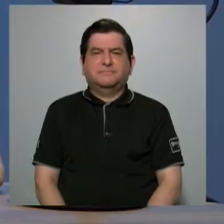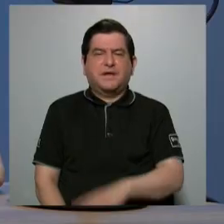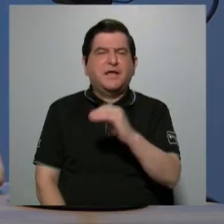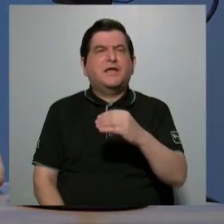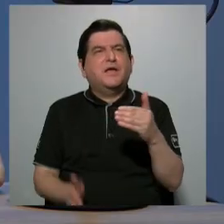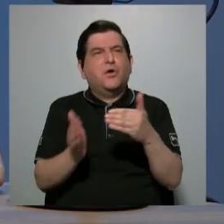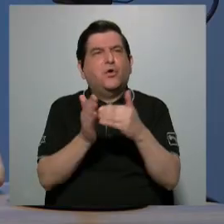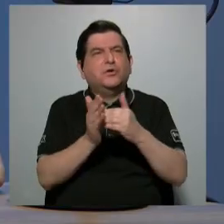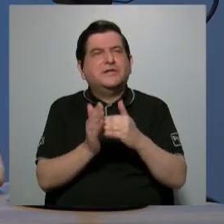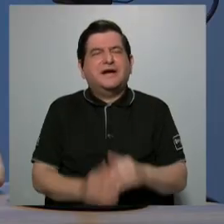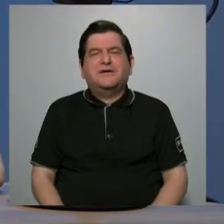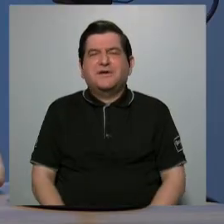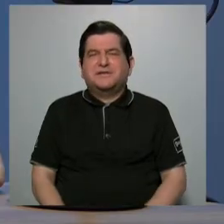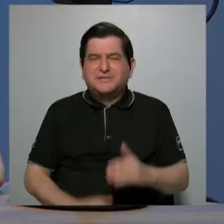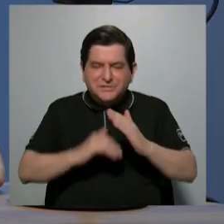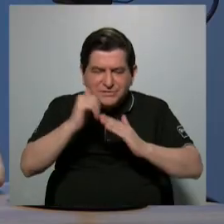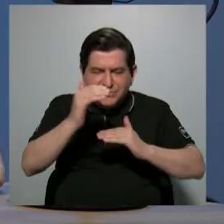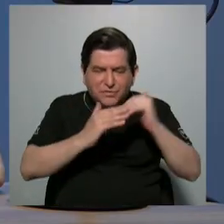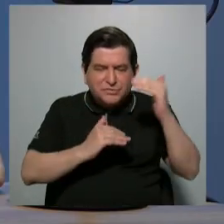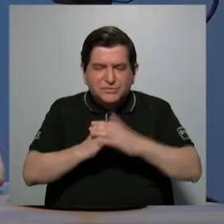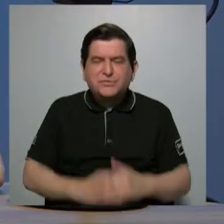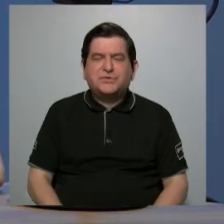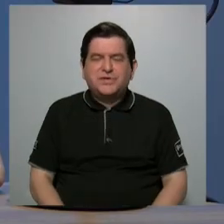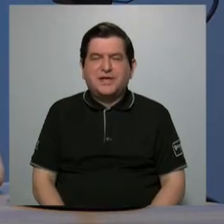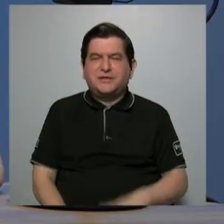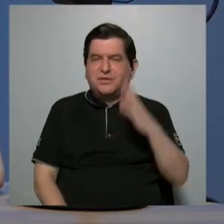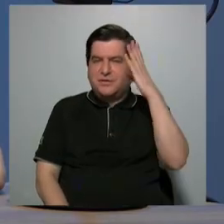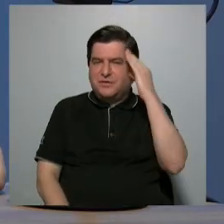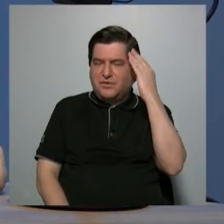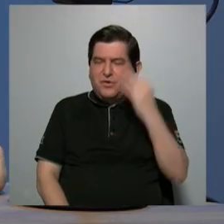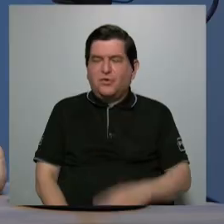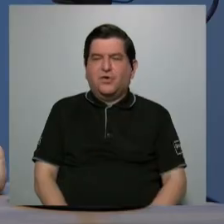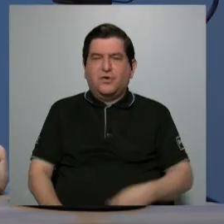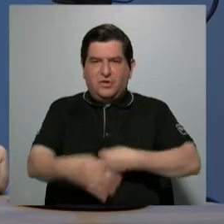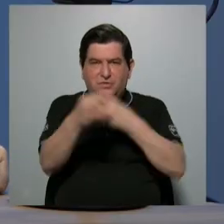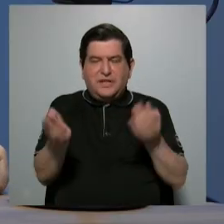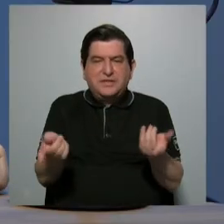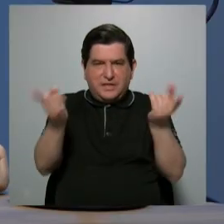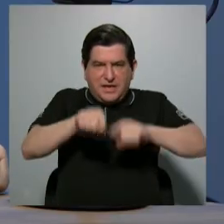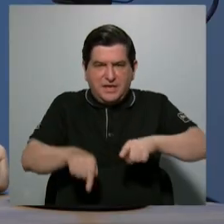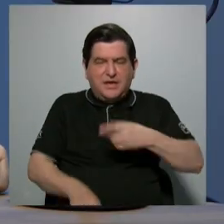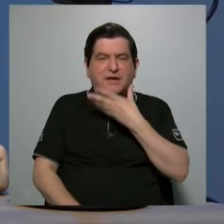reelaborando las experiencias del taller de diciembre. Decía don Eduardo.